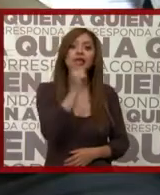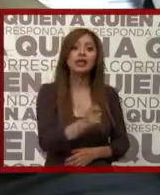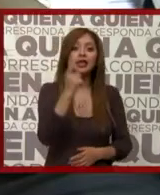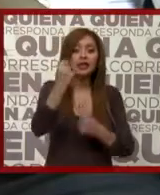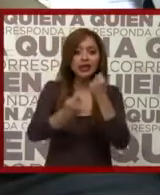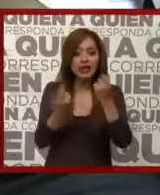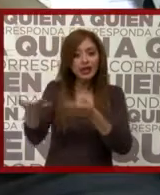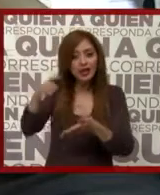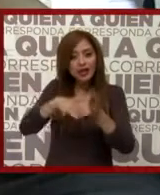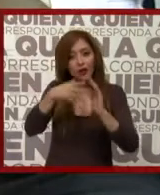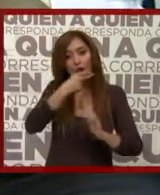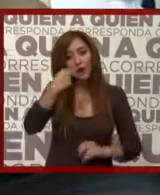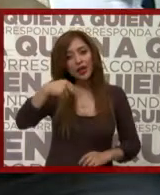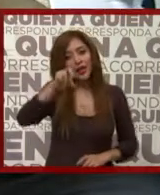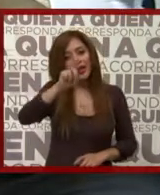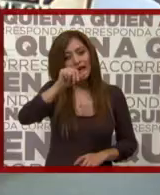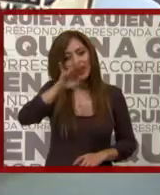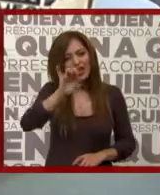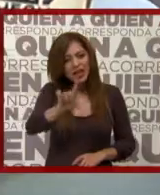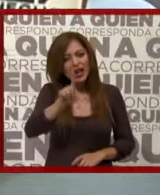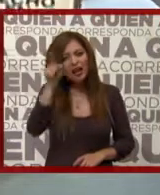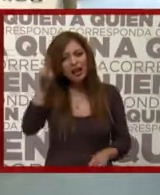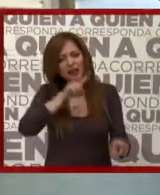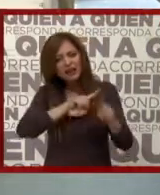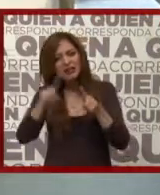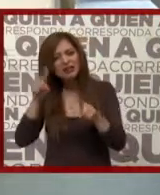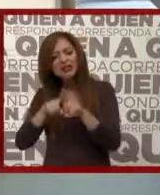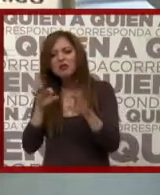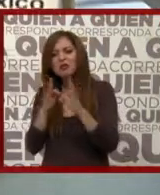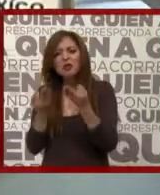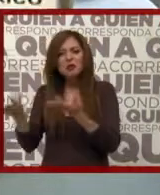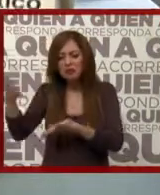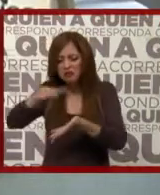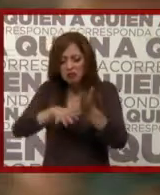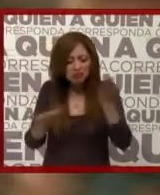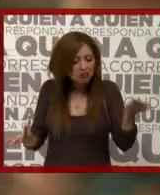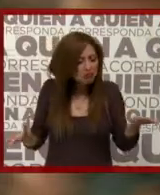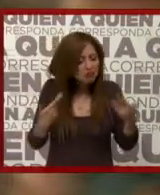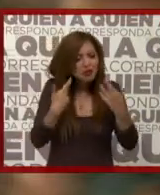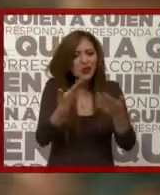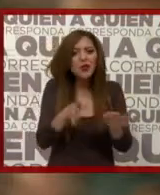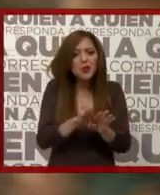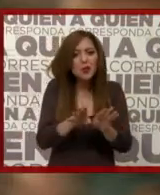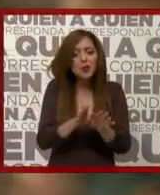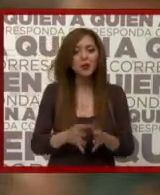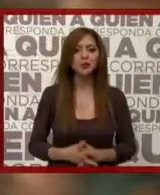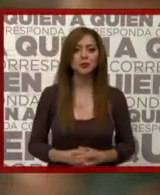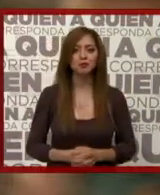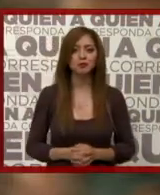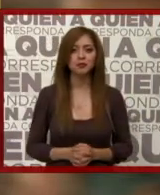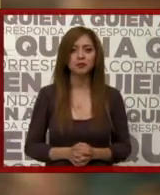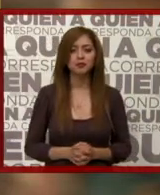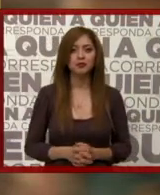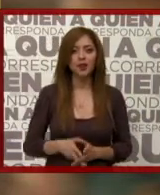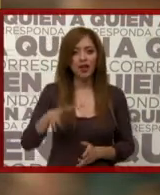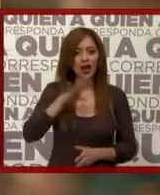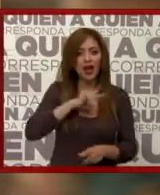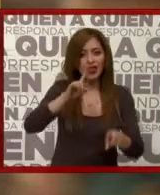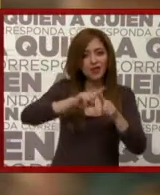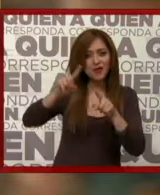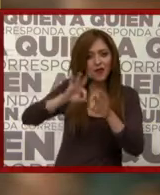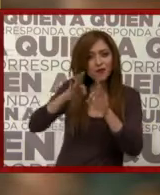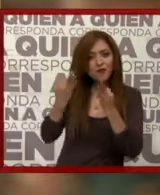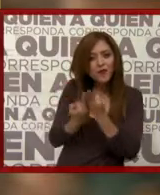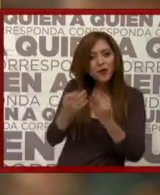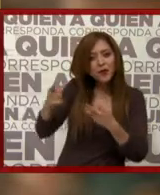El señor Daniel Quintero se percató de los pocos diseños para envolver un regalo. Empezamos a producir ideas diferentes, innovadoras, que en un momento